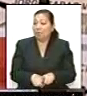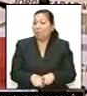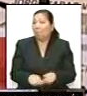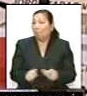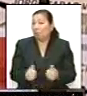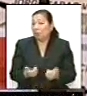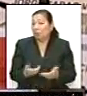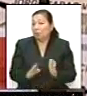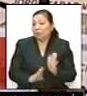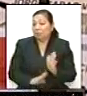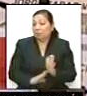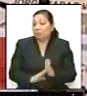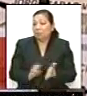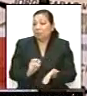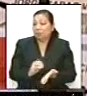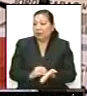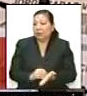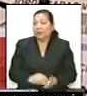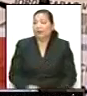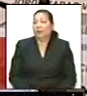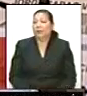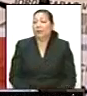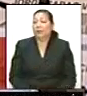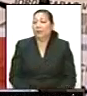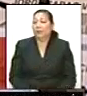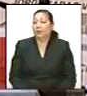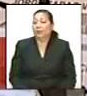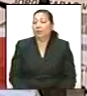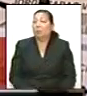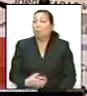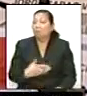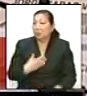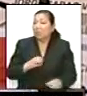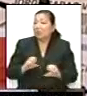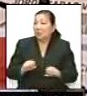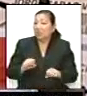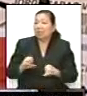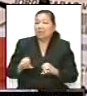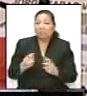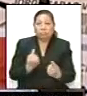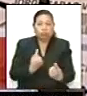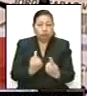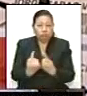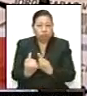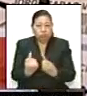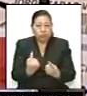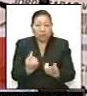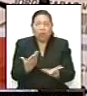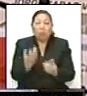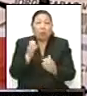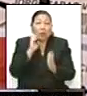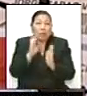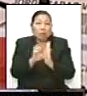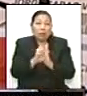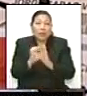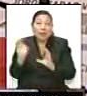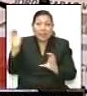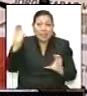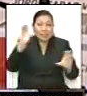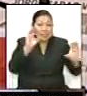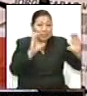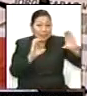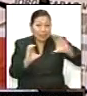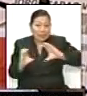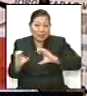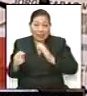que debiera resaltar semanas que hubiera un intercambio de ciencia y tecnología porque sobre todo con la unión